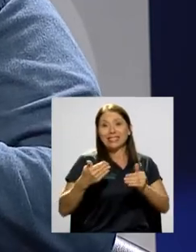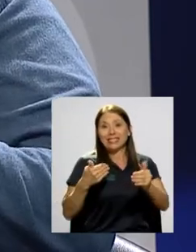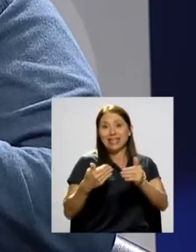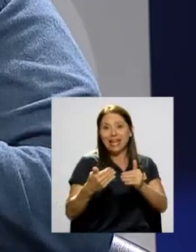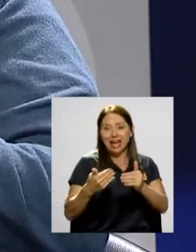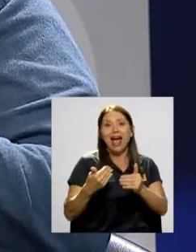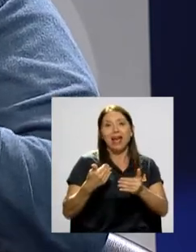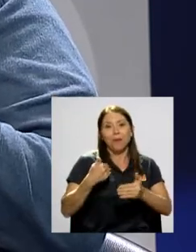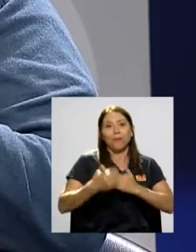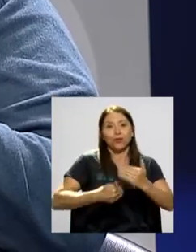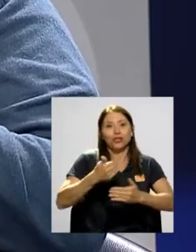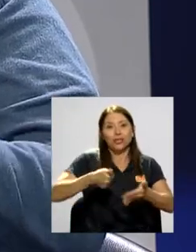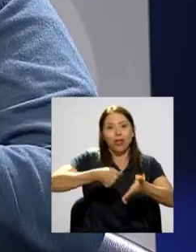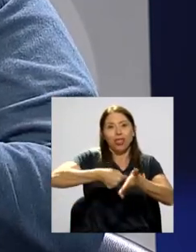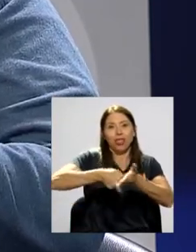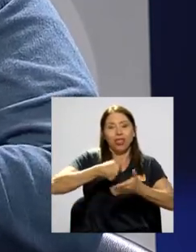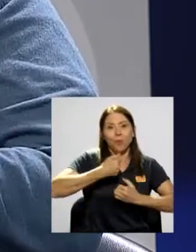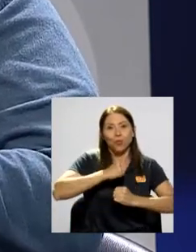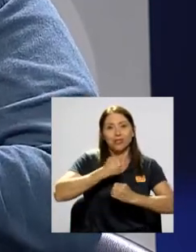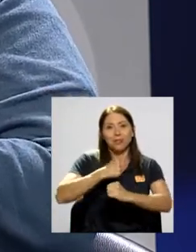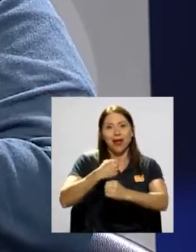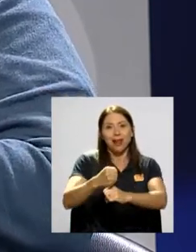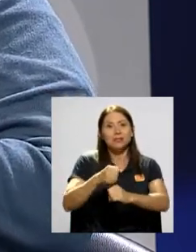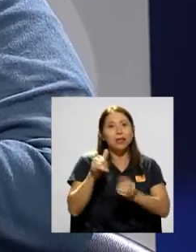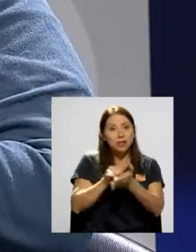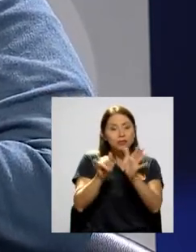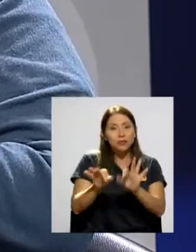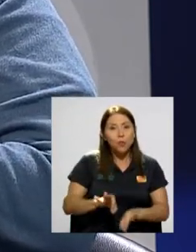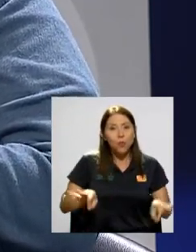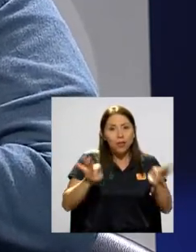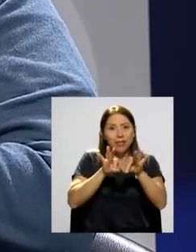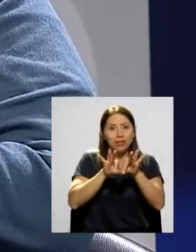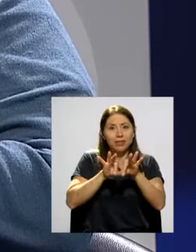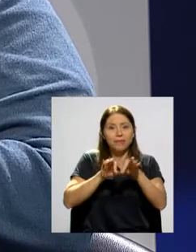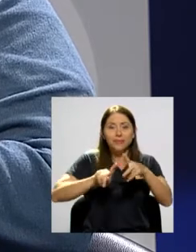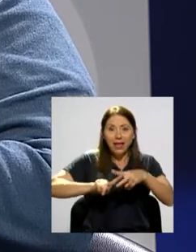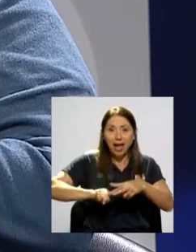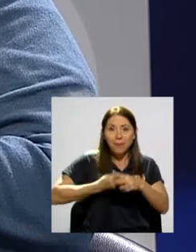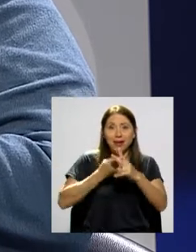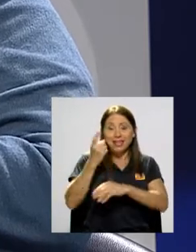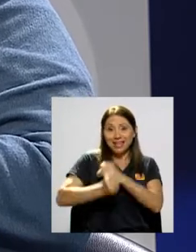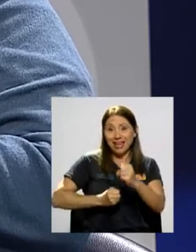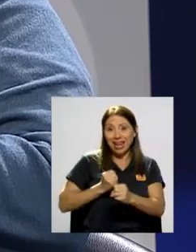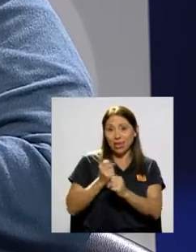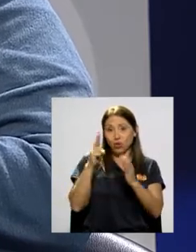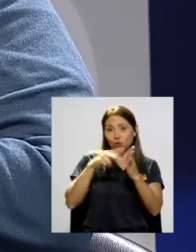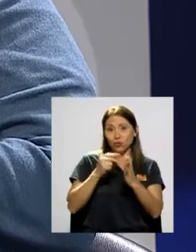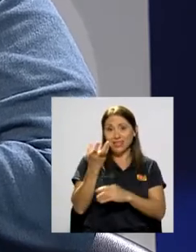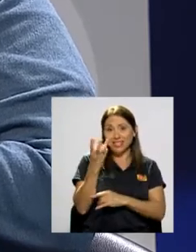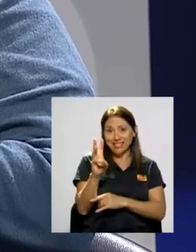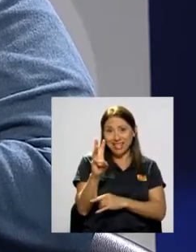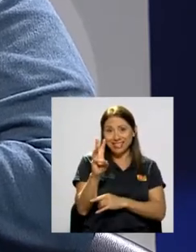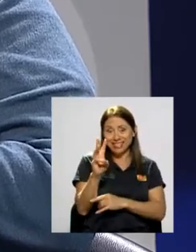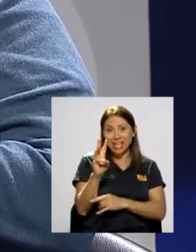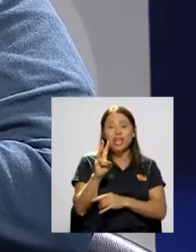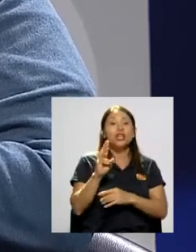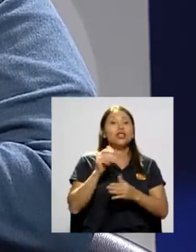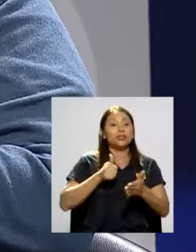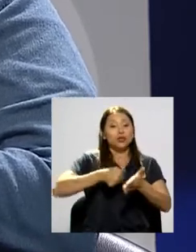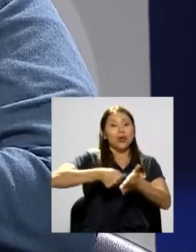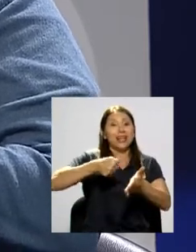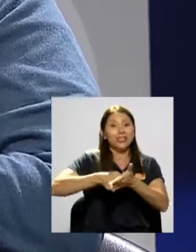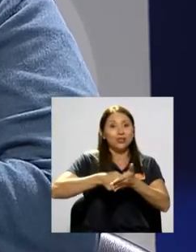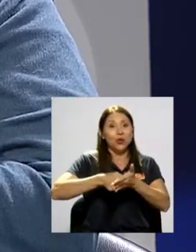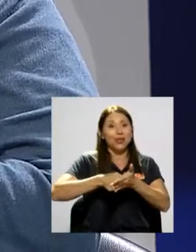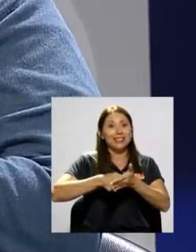las municipales, que es un proceso importante, ¿verdad? Que a partir de 2016 son de alguna manera elecciones de medio periodo y que de